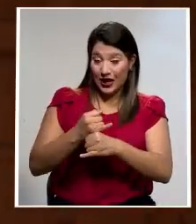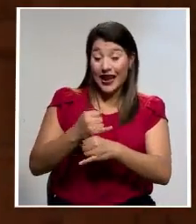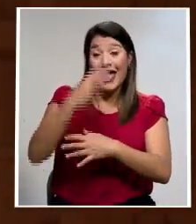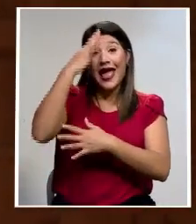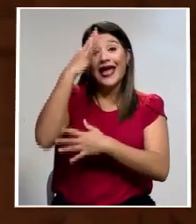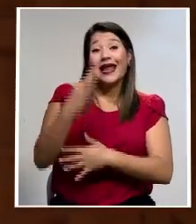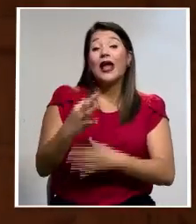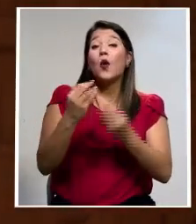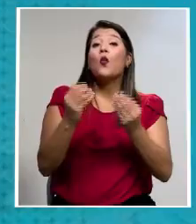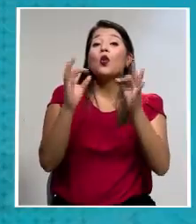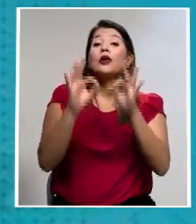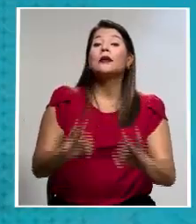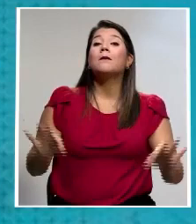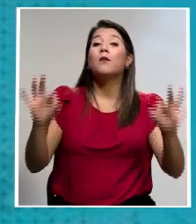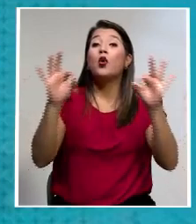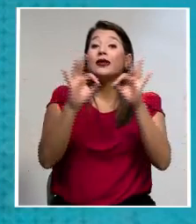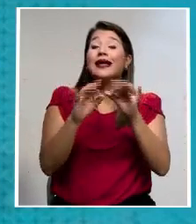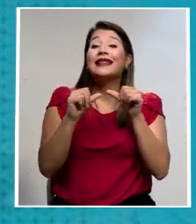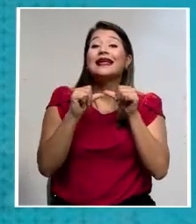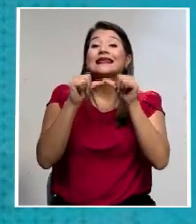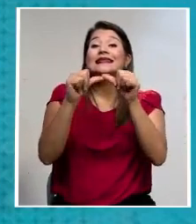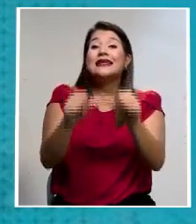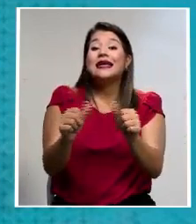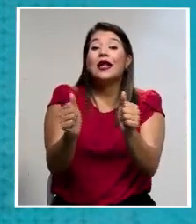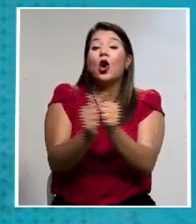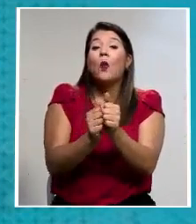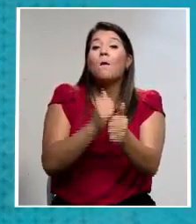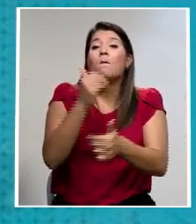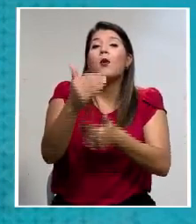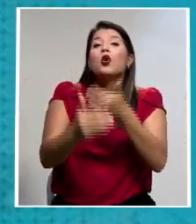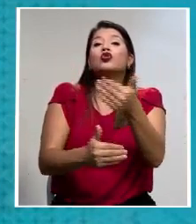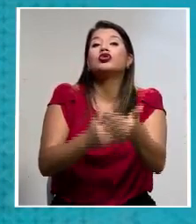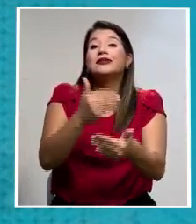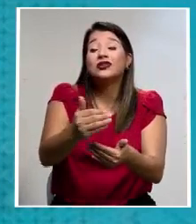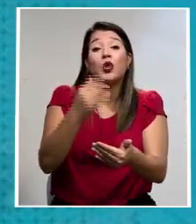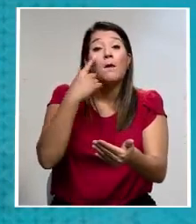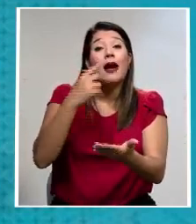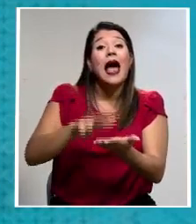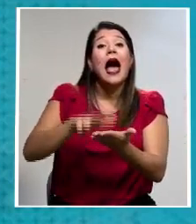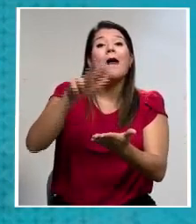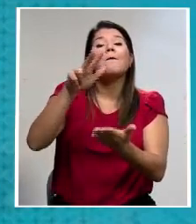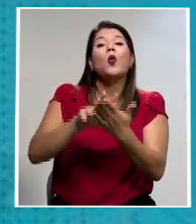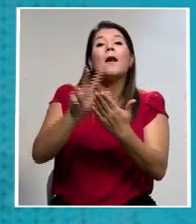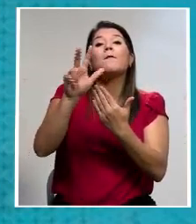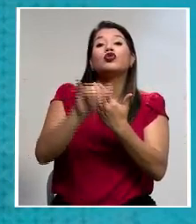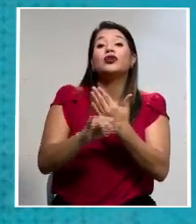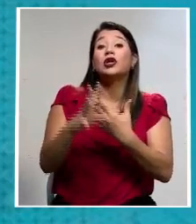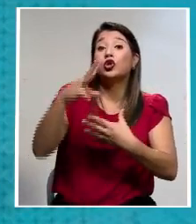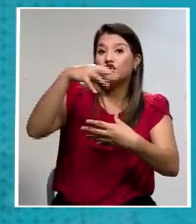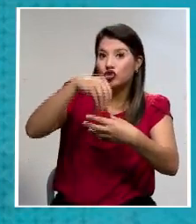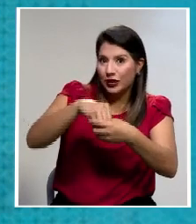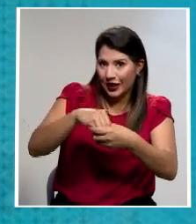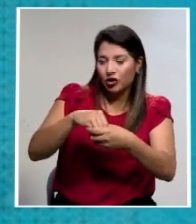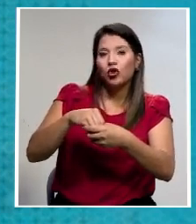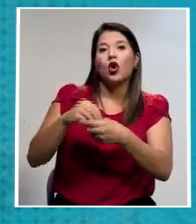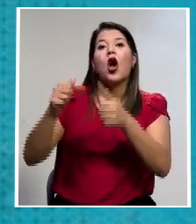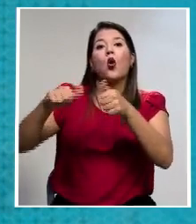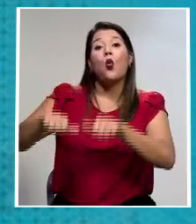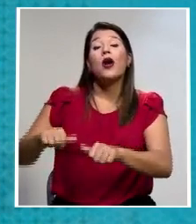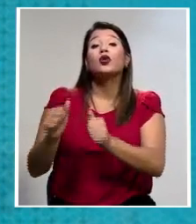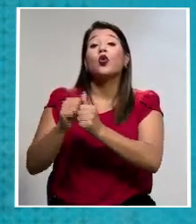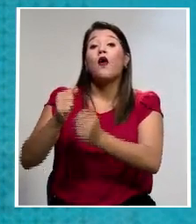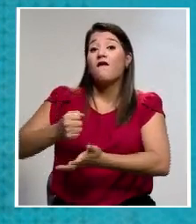importante continuar ahora con la aprobación de la agenda que fue convenida con el fondo. Esa agenda implica